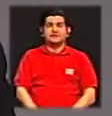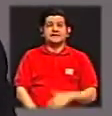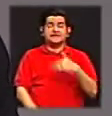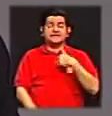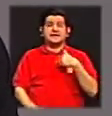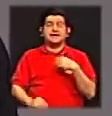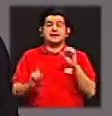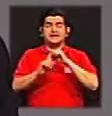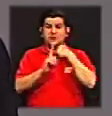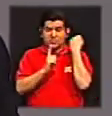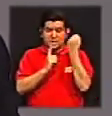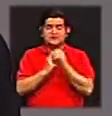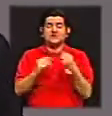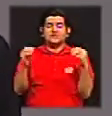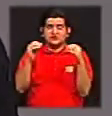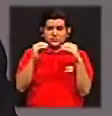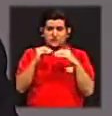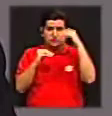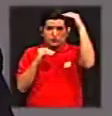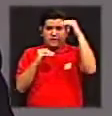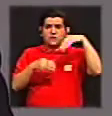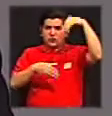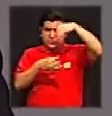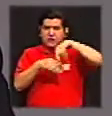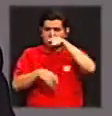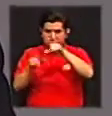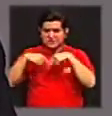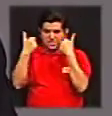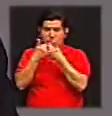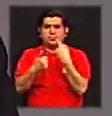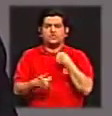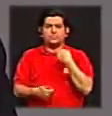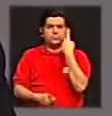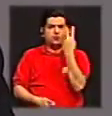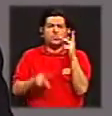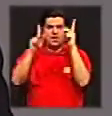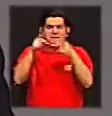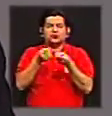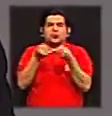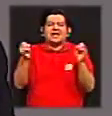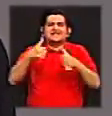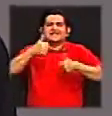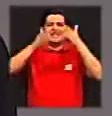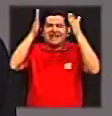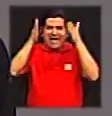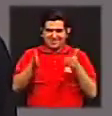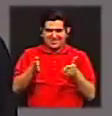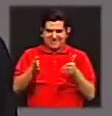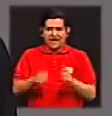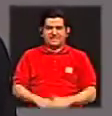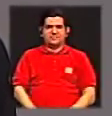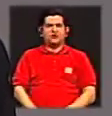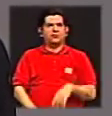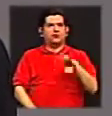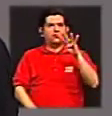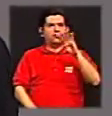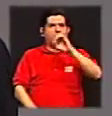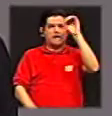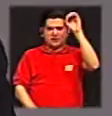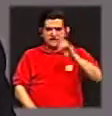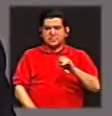más chance de estar en este grupo. De hecho, si uno ve el grupo de personas sin candidato, por ahí del